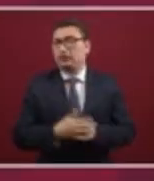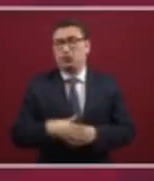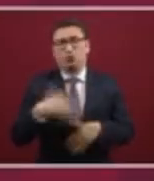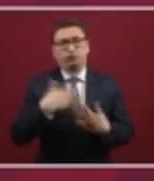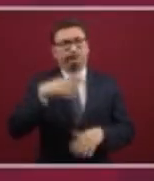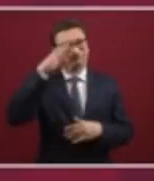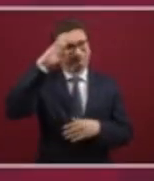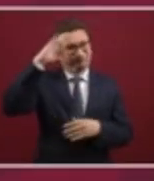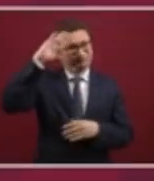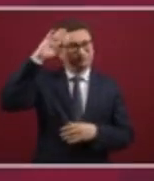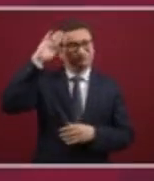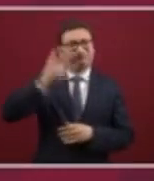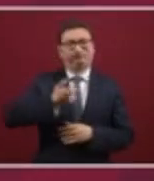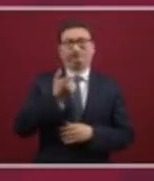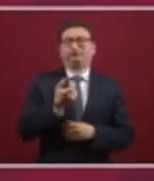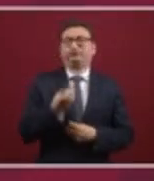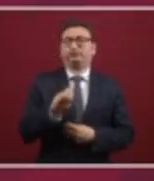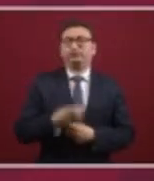elevadísimos.